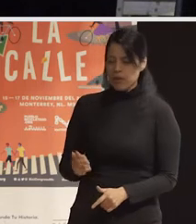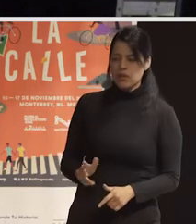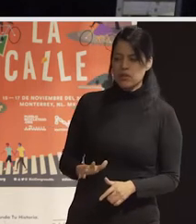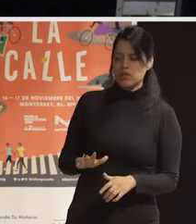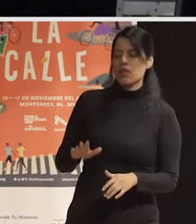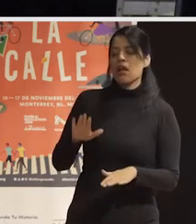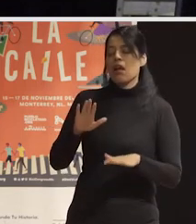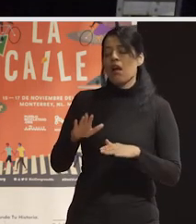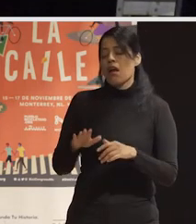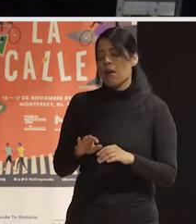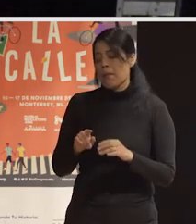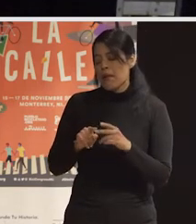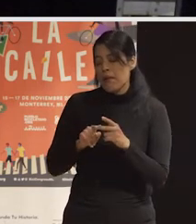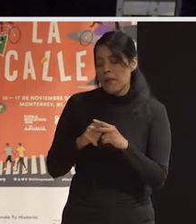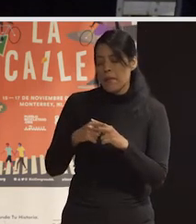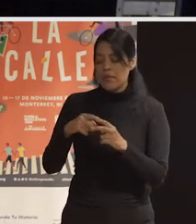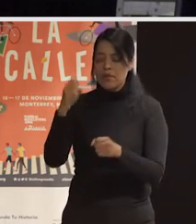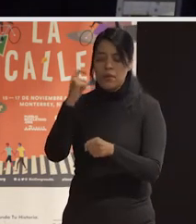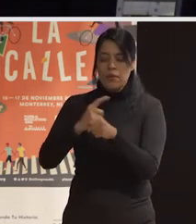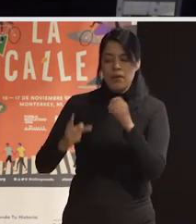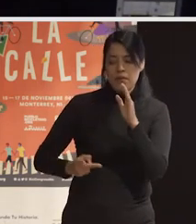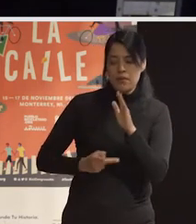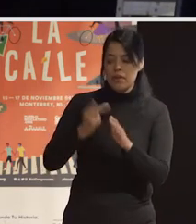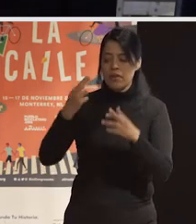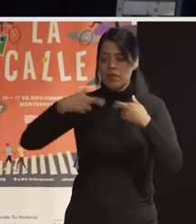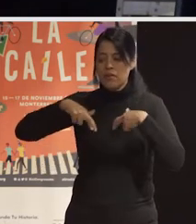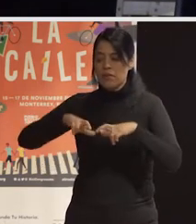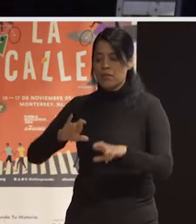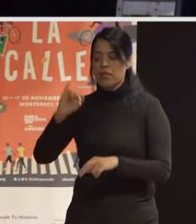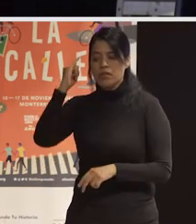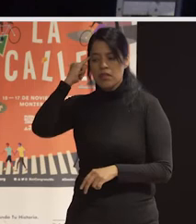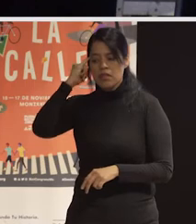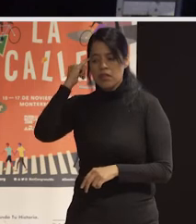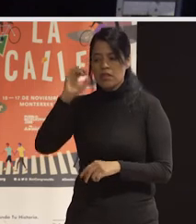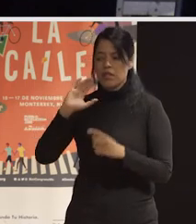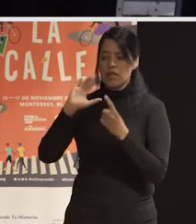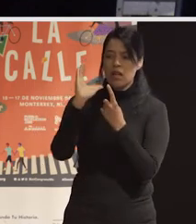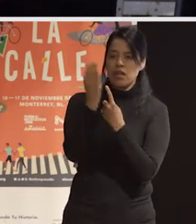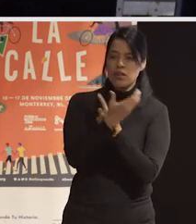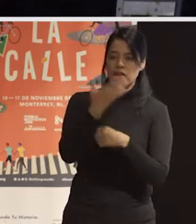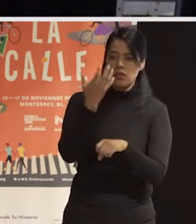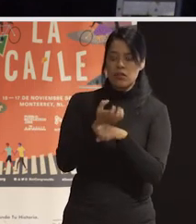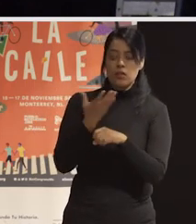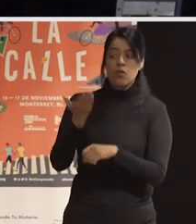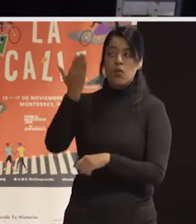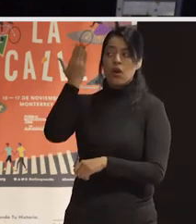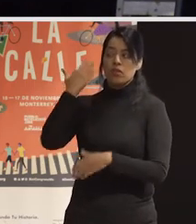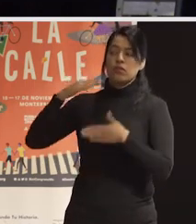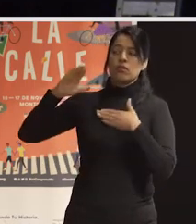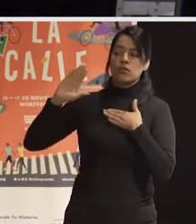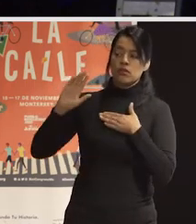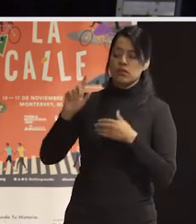por postular la primera representante indígena cherokee en el en el congreso aunque esto se les fue prometido hace